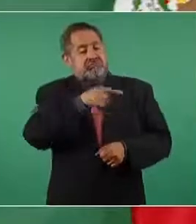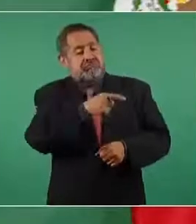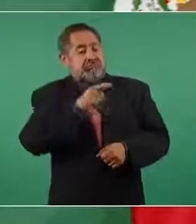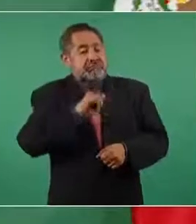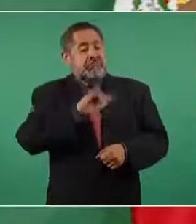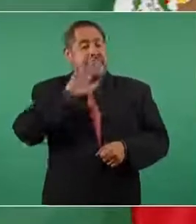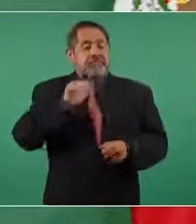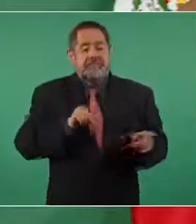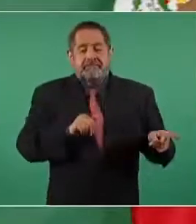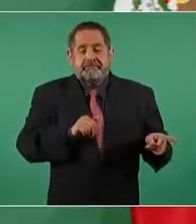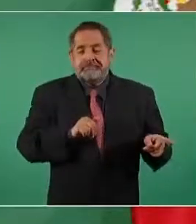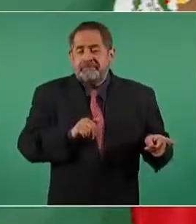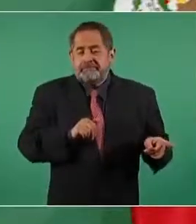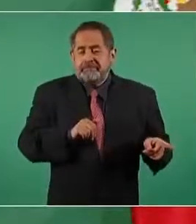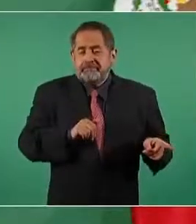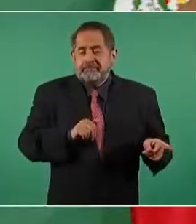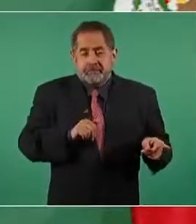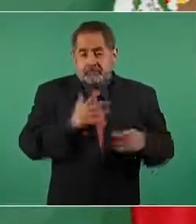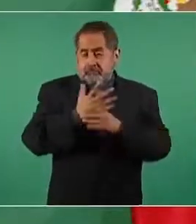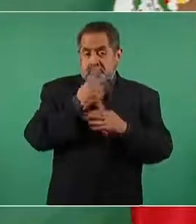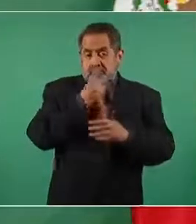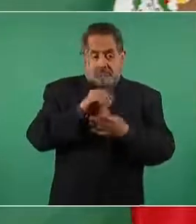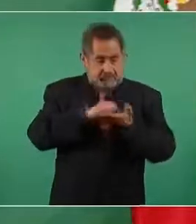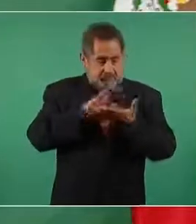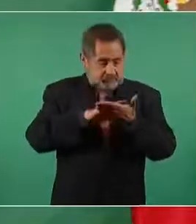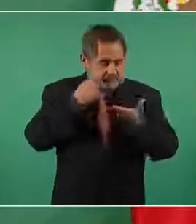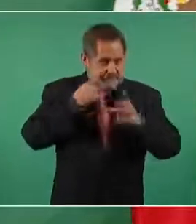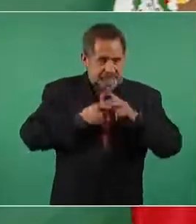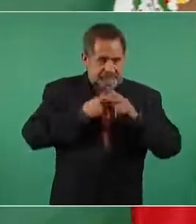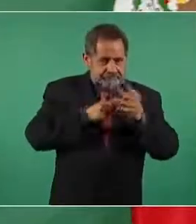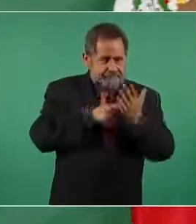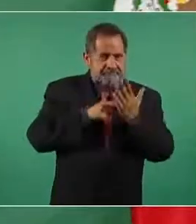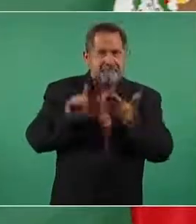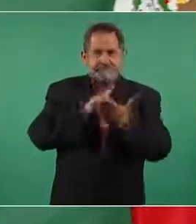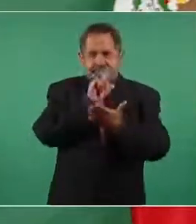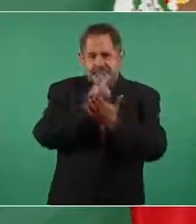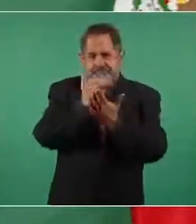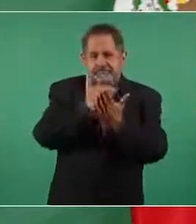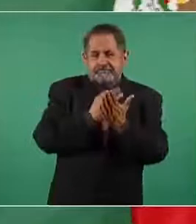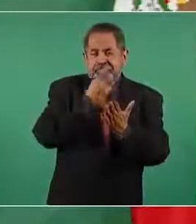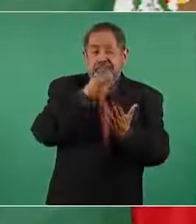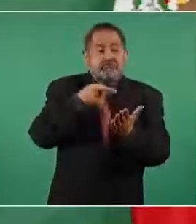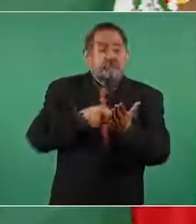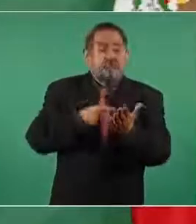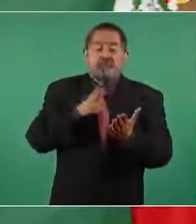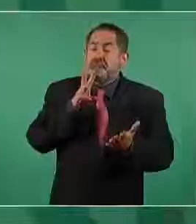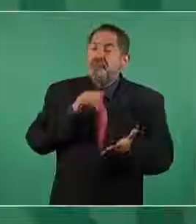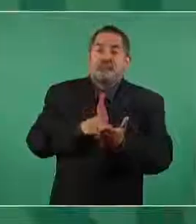Eso dijeron, está en los considerandos de la ley